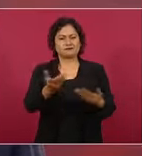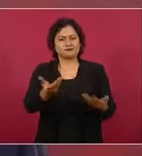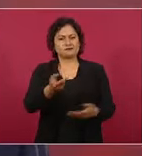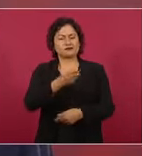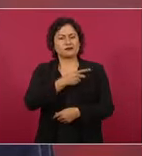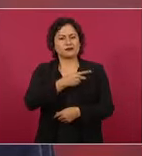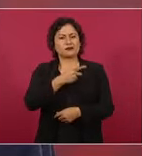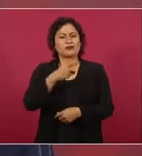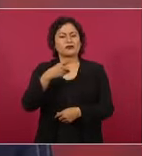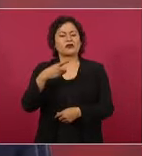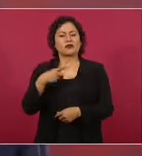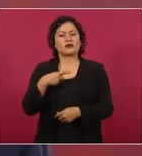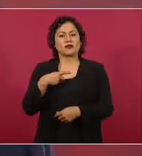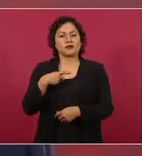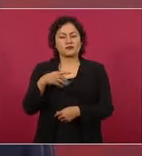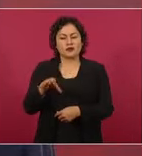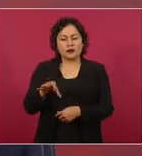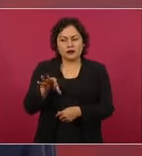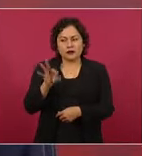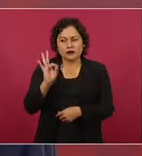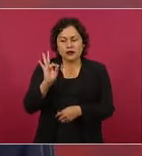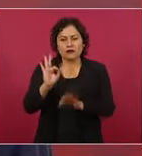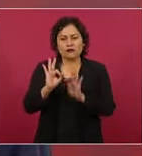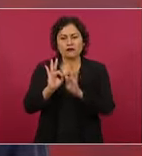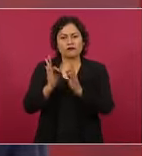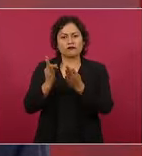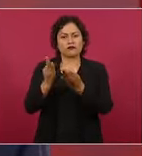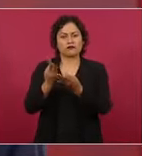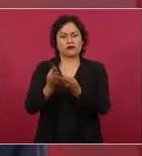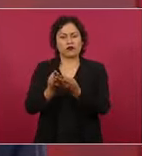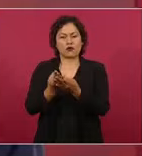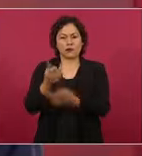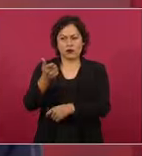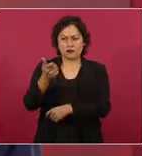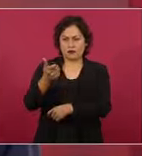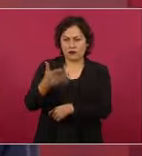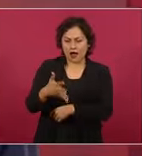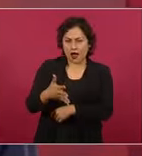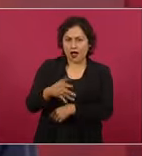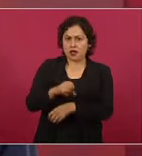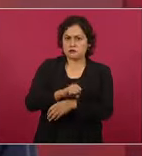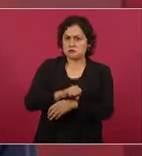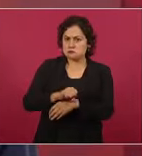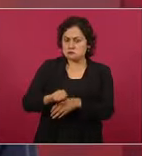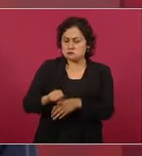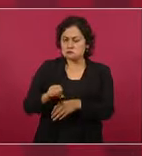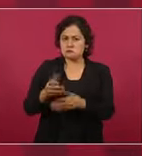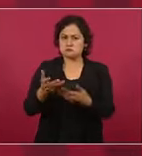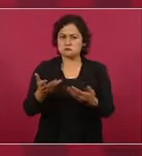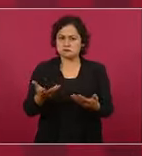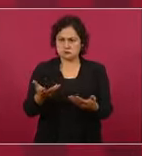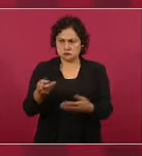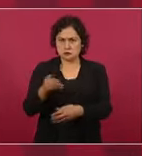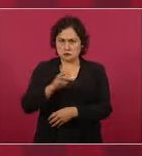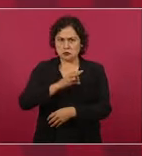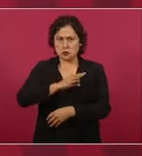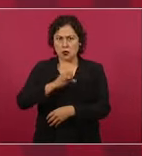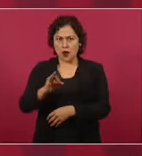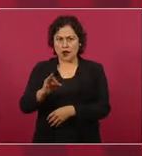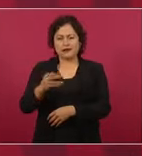barato, sencillo. No, es que no ha habido voluntad